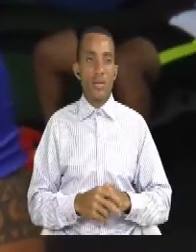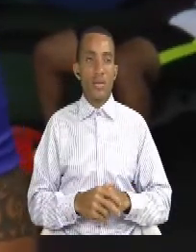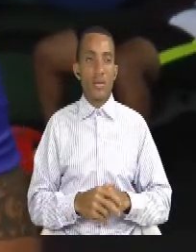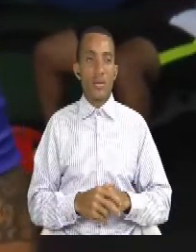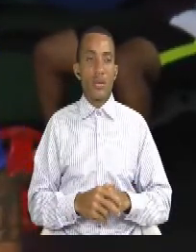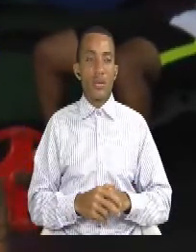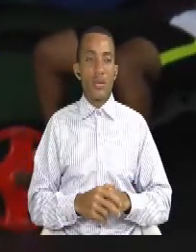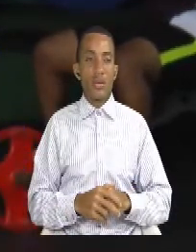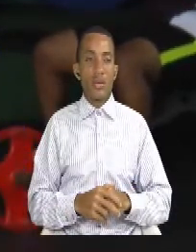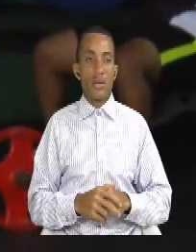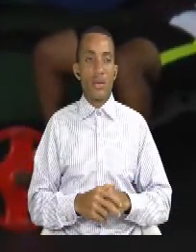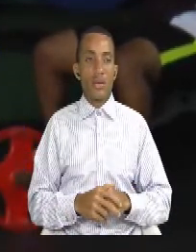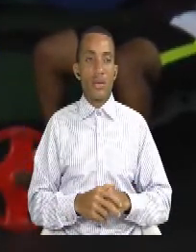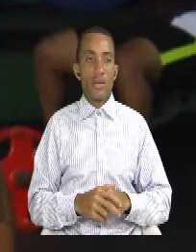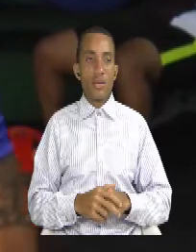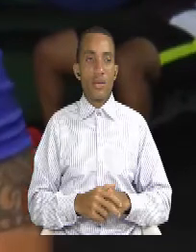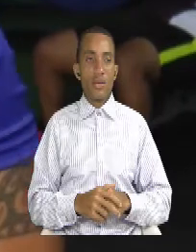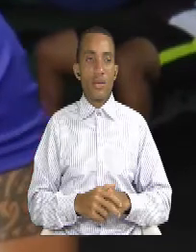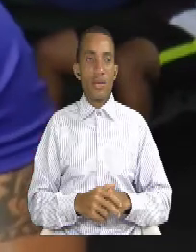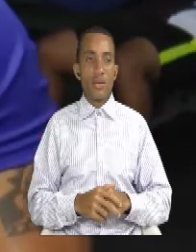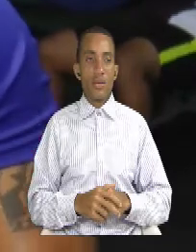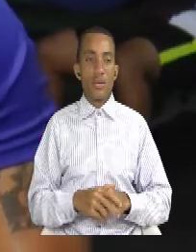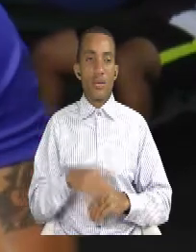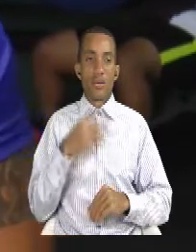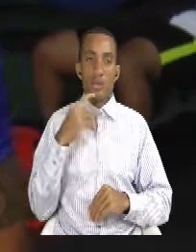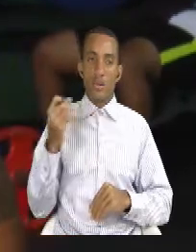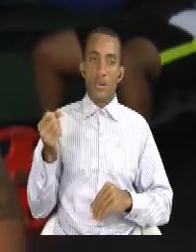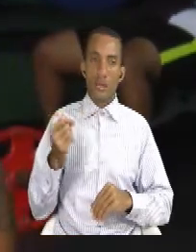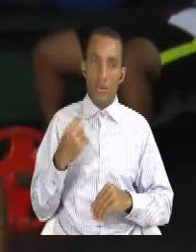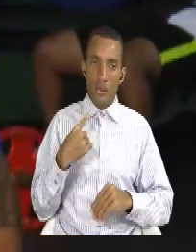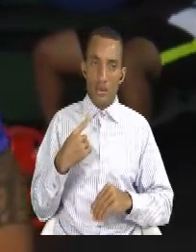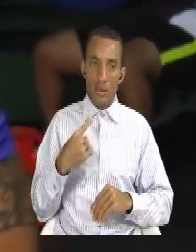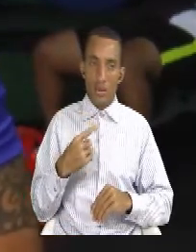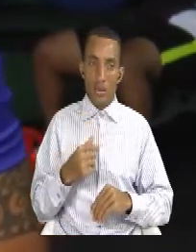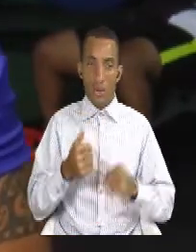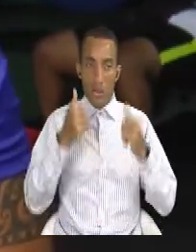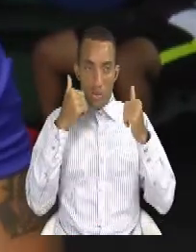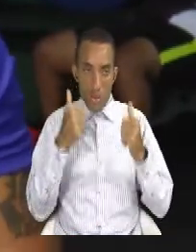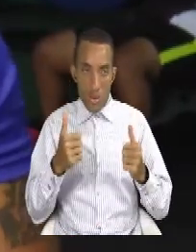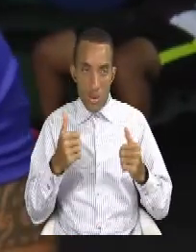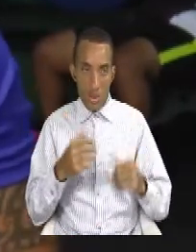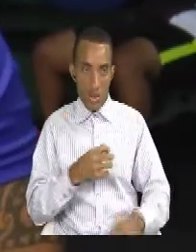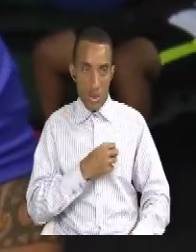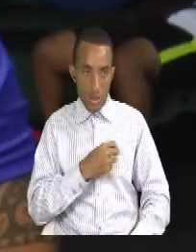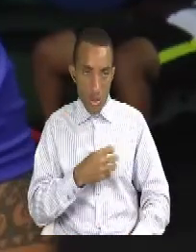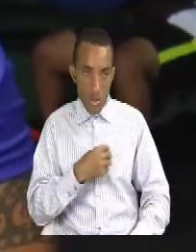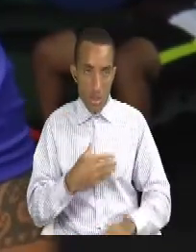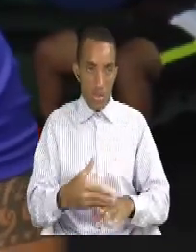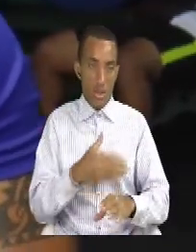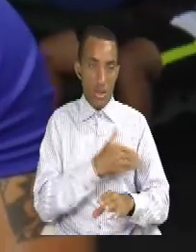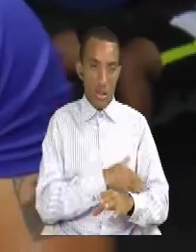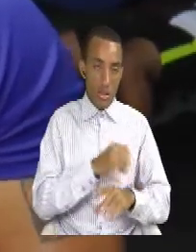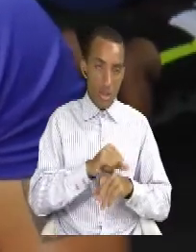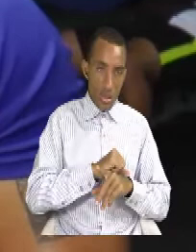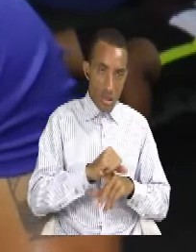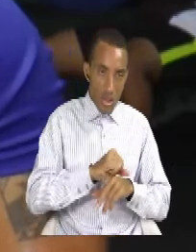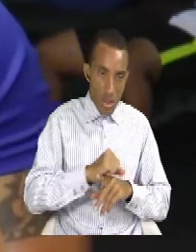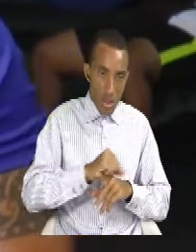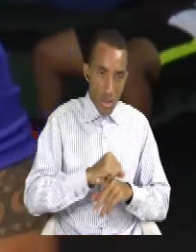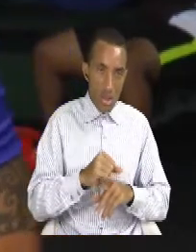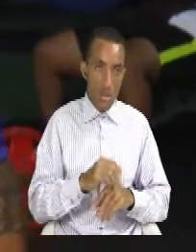actividad física. Y bueno, una de esas preguntas ¿es bueno hacer cardio antes del entrenamiento?